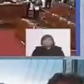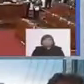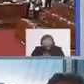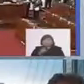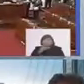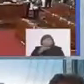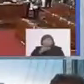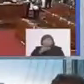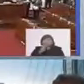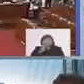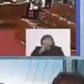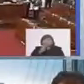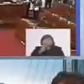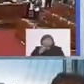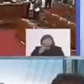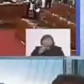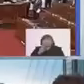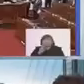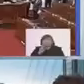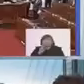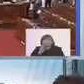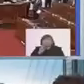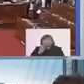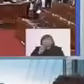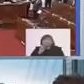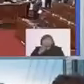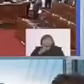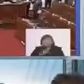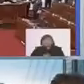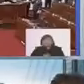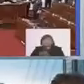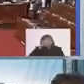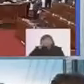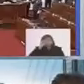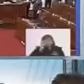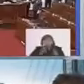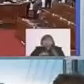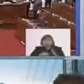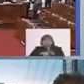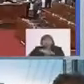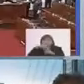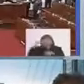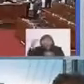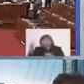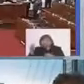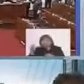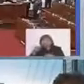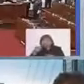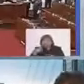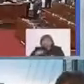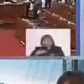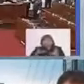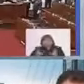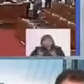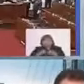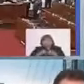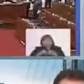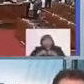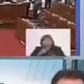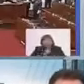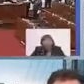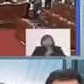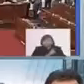Perú. El comunicado de las Fuerzas Armadas y la policía me parece que trae un poco de paz, me da la impresión,